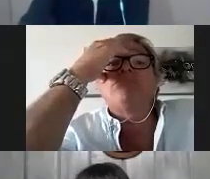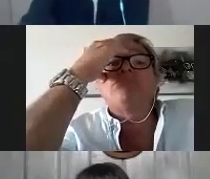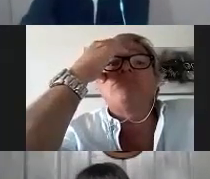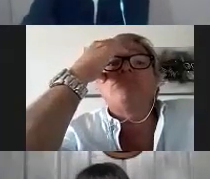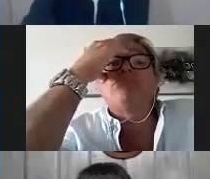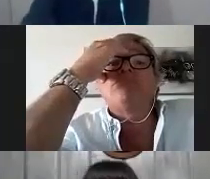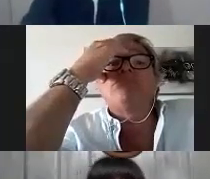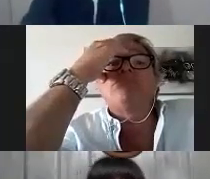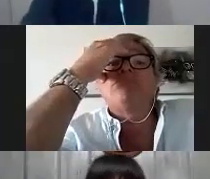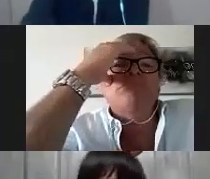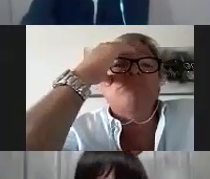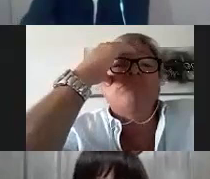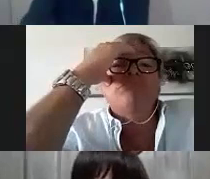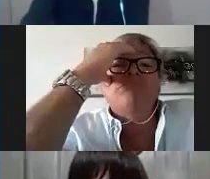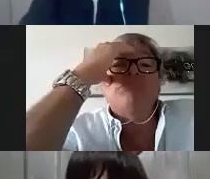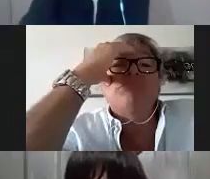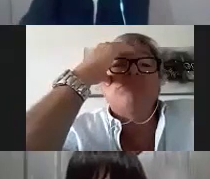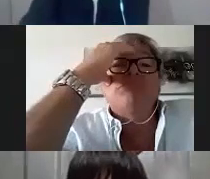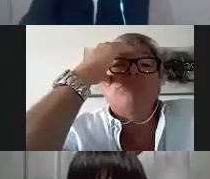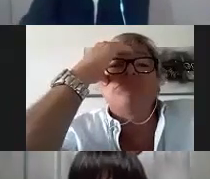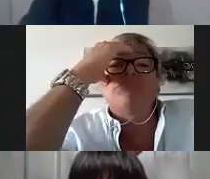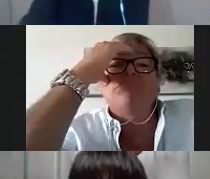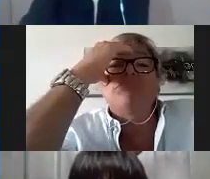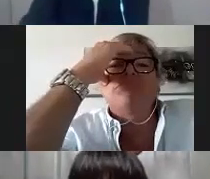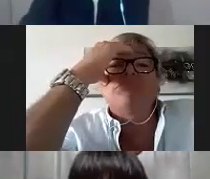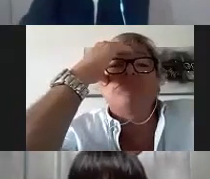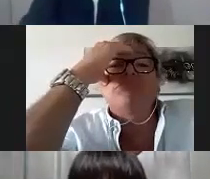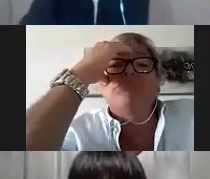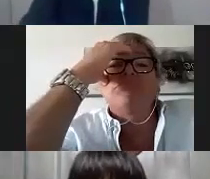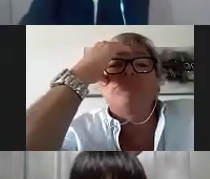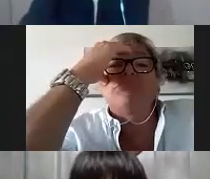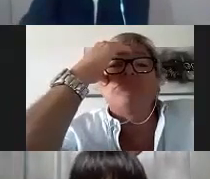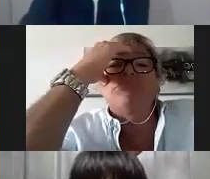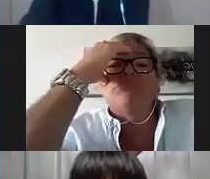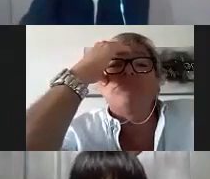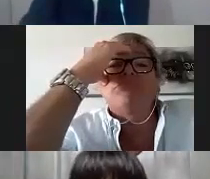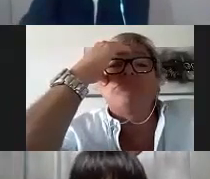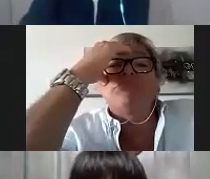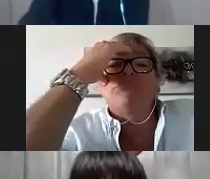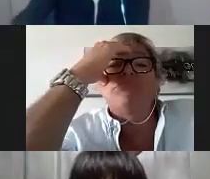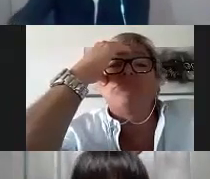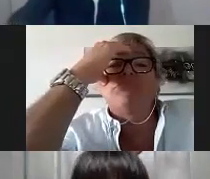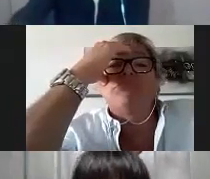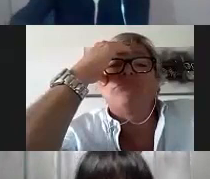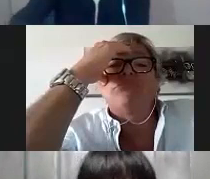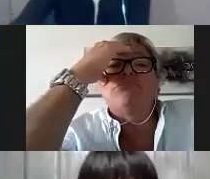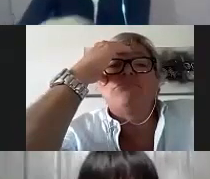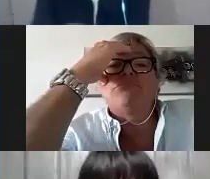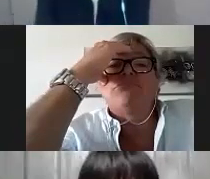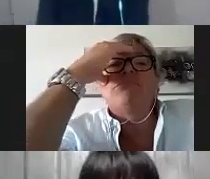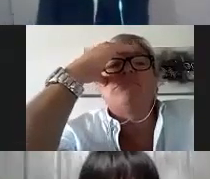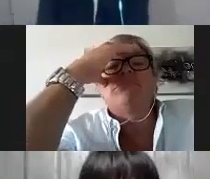recaudos indicados, se concedió el recurso extraordinario del Estado Nacional. En cuanto por su